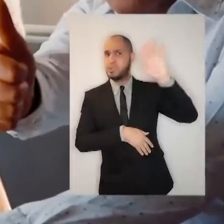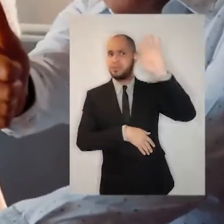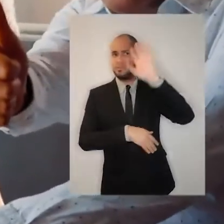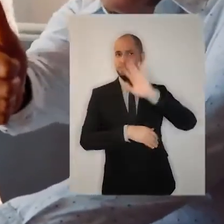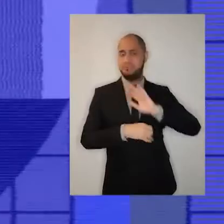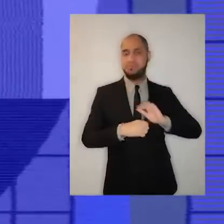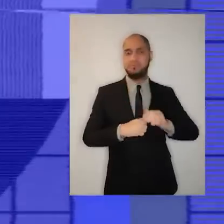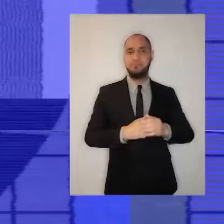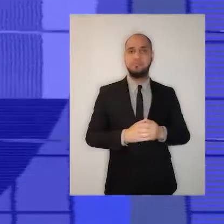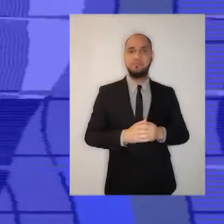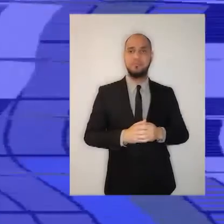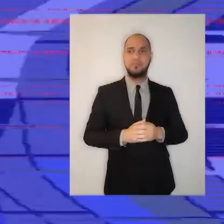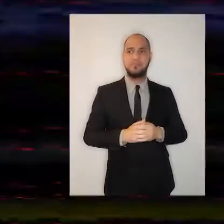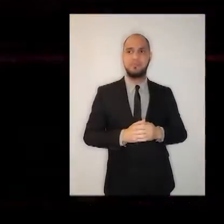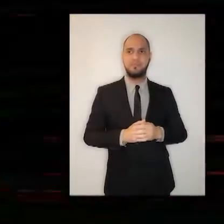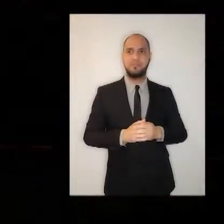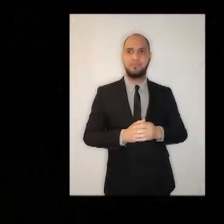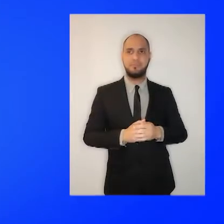sueño.